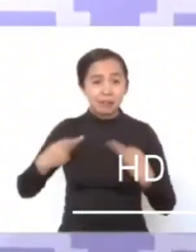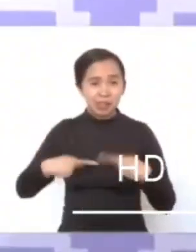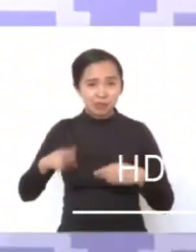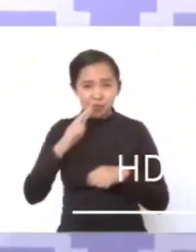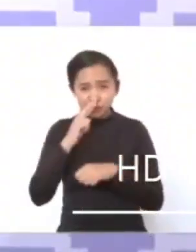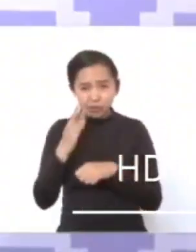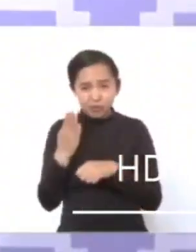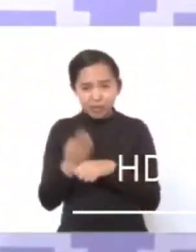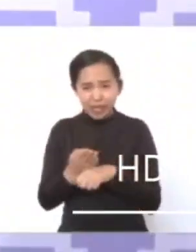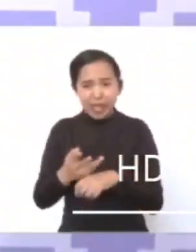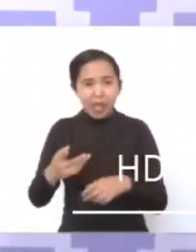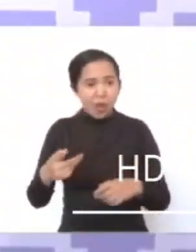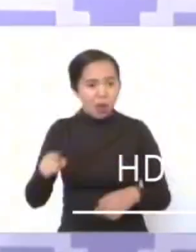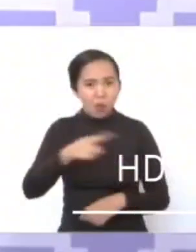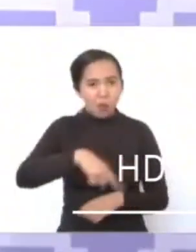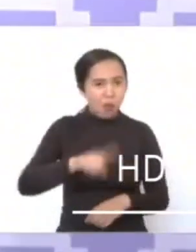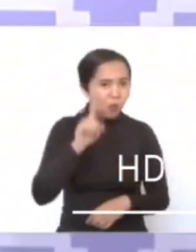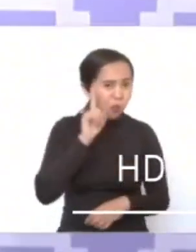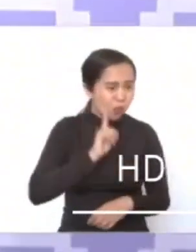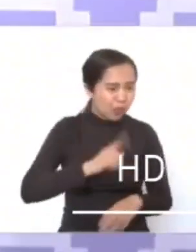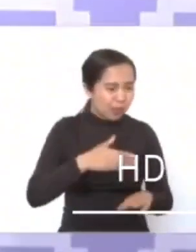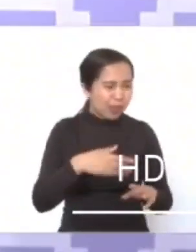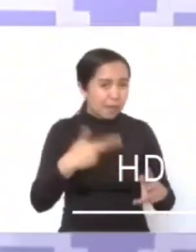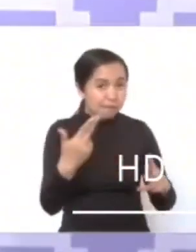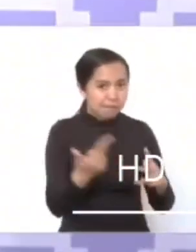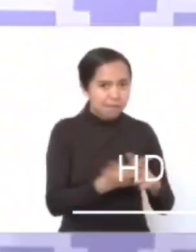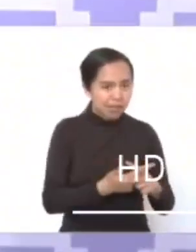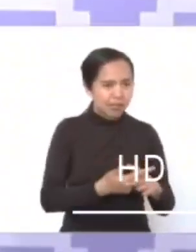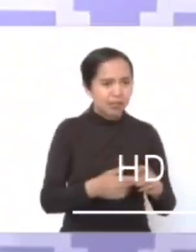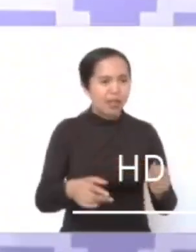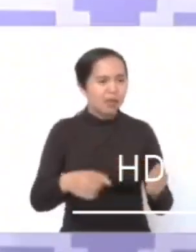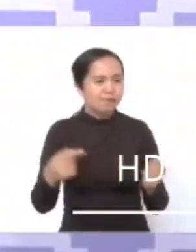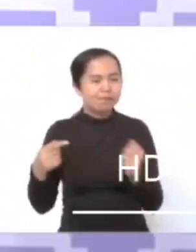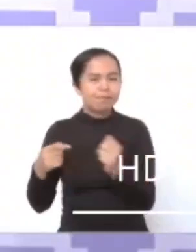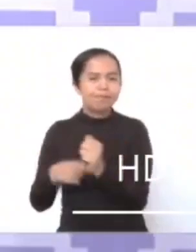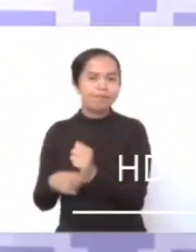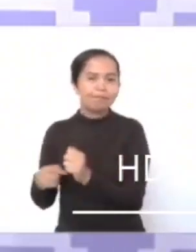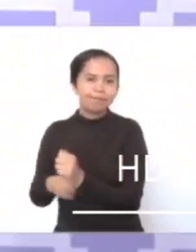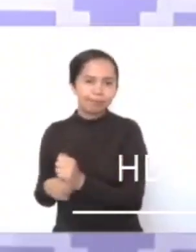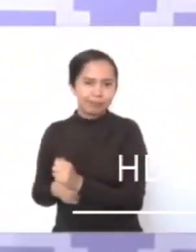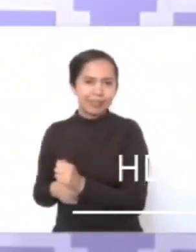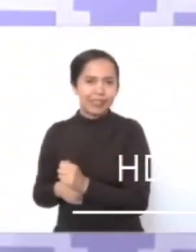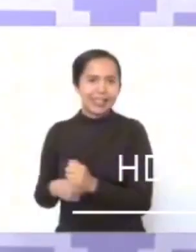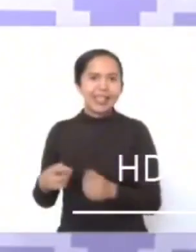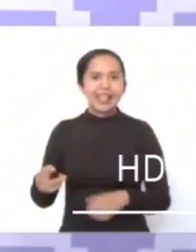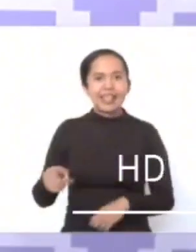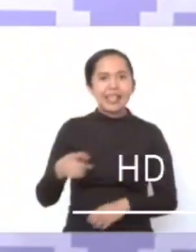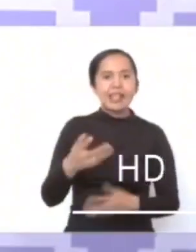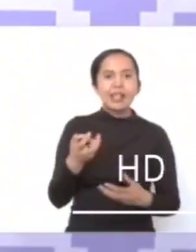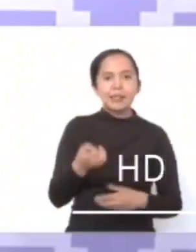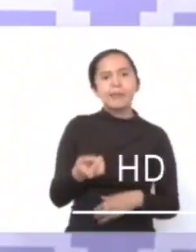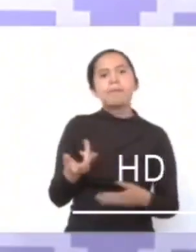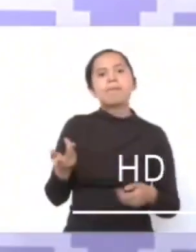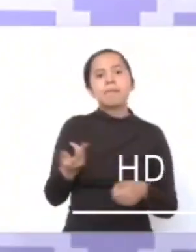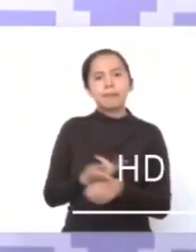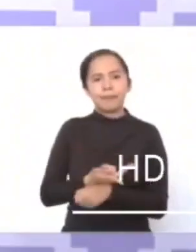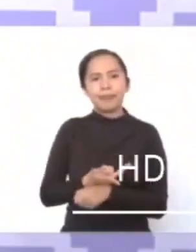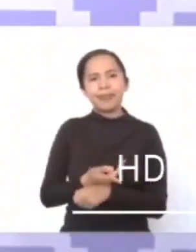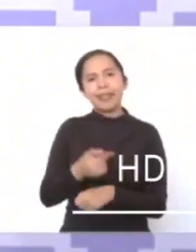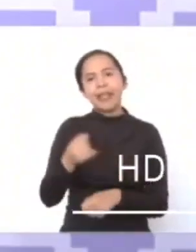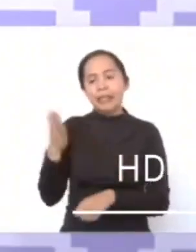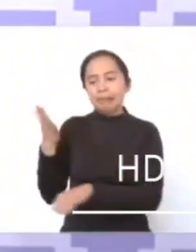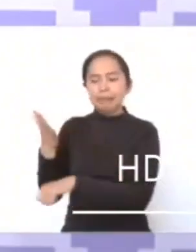por ejemplo, de feminicidio, que investigar el delito, lo que revictimizaba y fomentaba